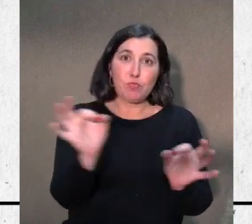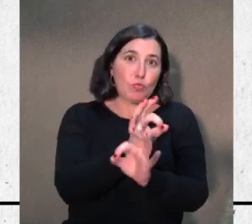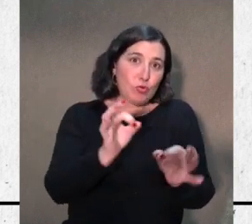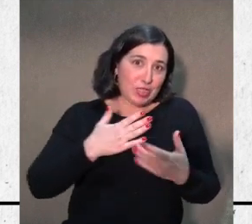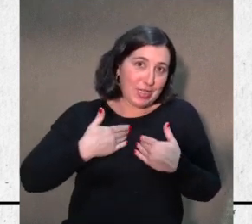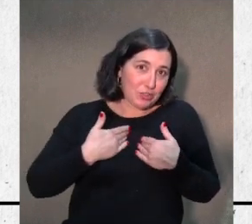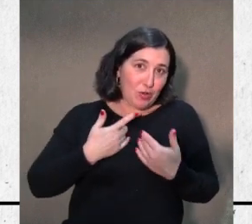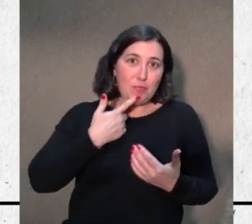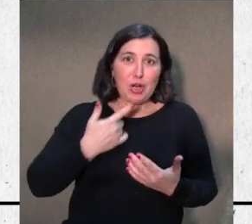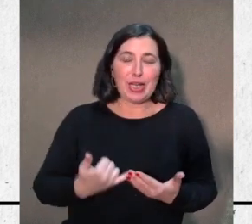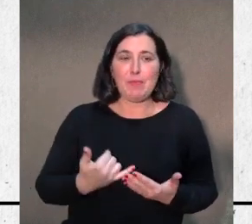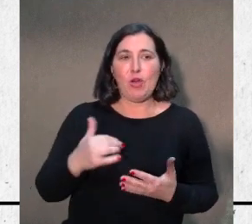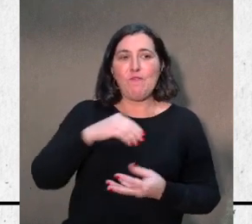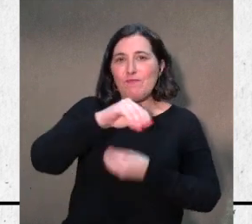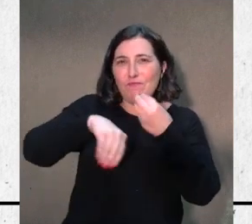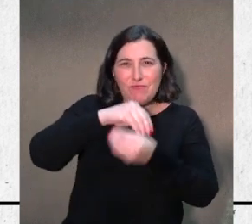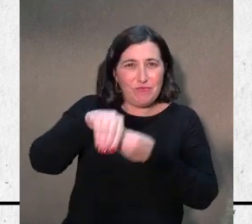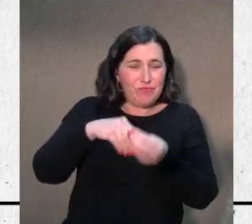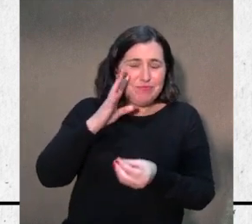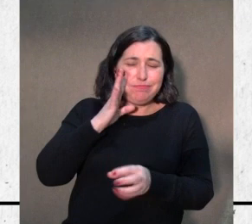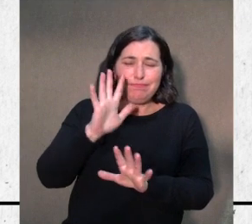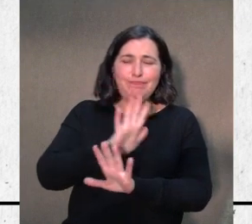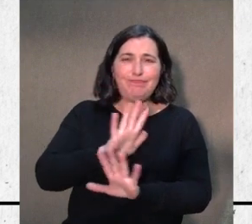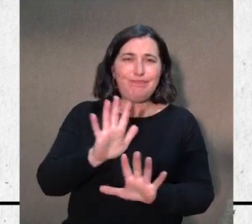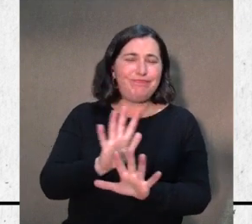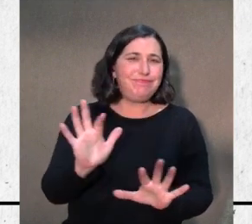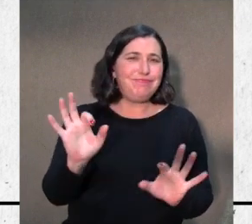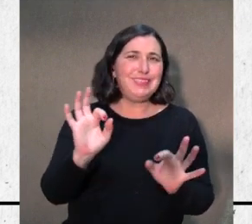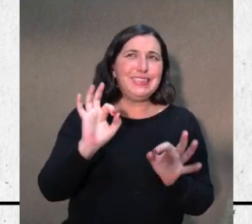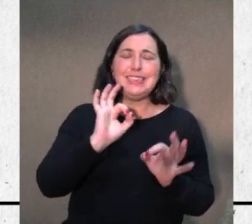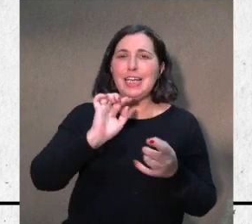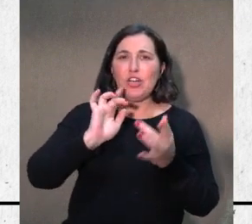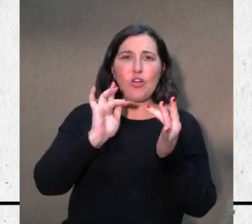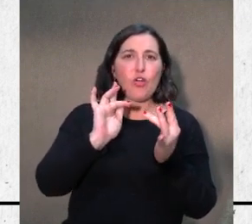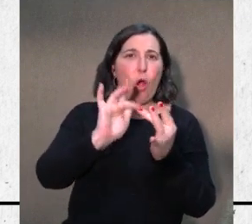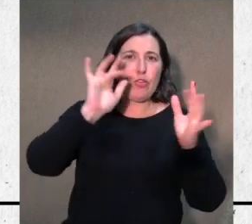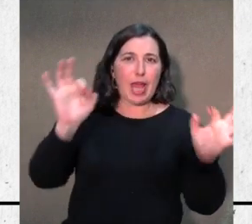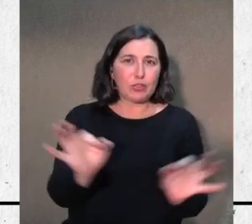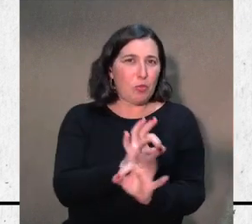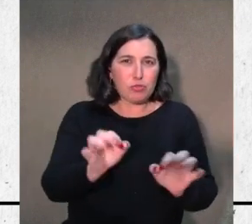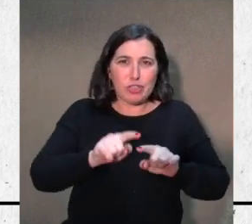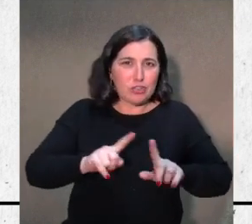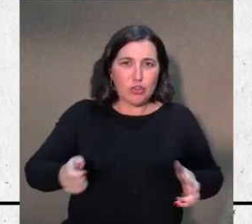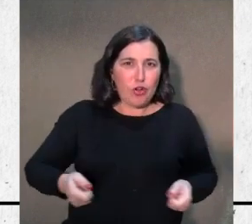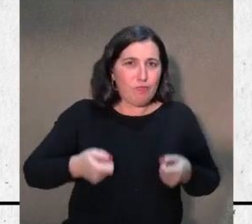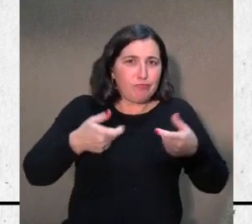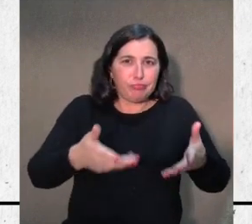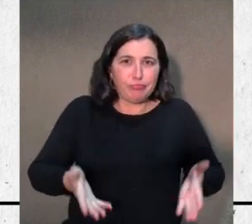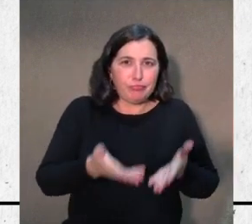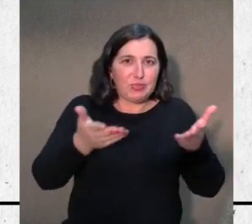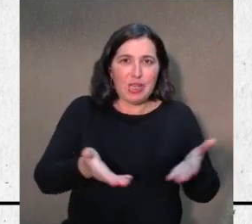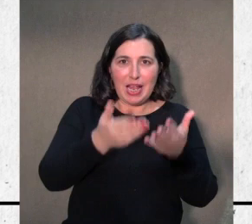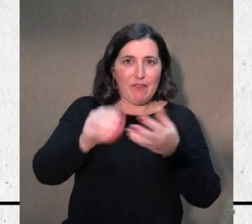relacionada con la música, cero, como yo no estaba estimulada por ese lado, a mí no se me había ocurrido estudiar mi